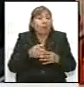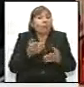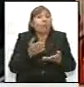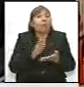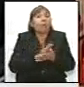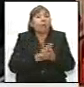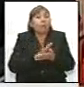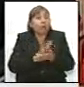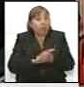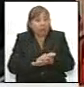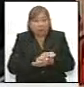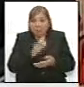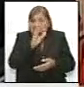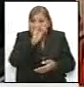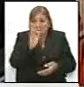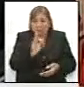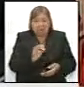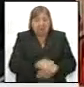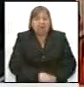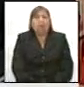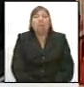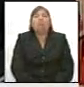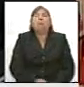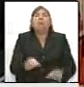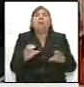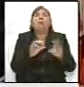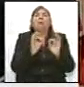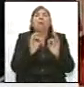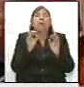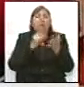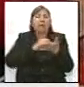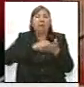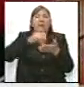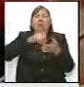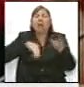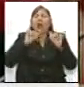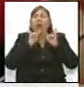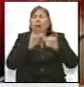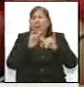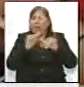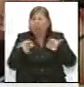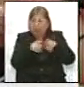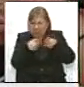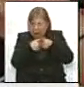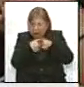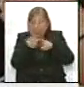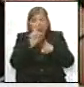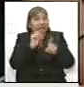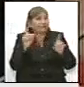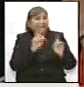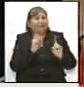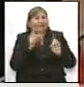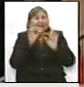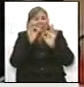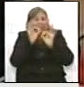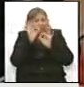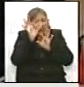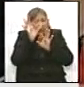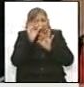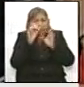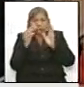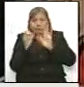documentos, nunca hace una firma idéntica a otra, de tal forma que si se pone a